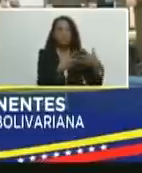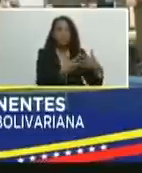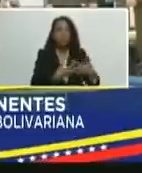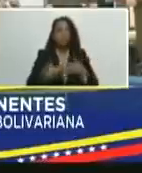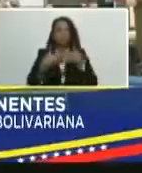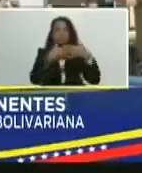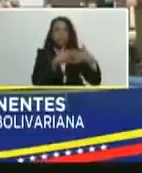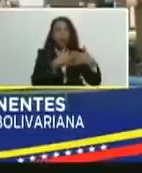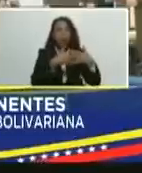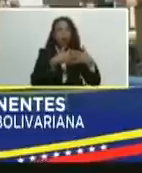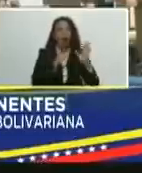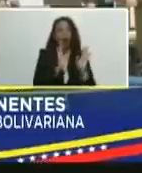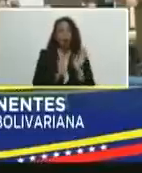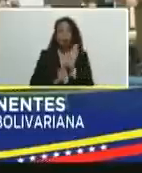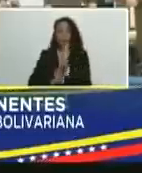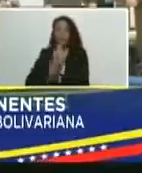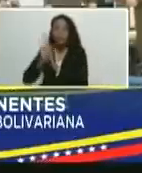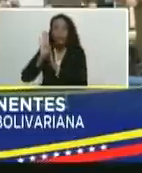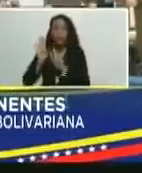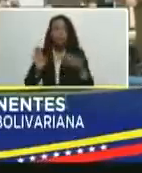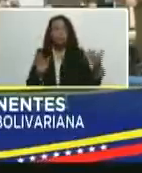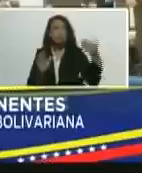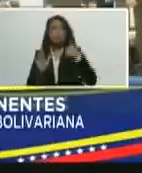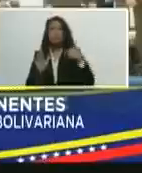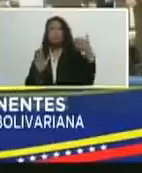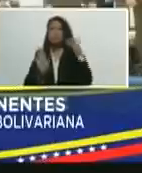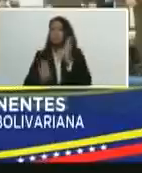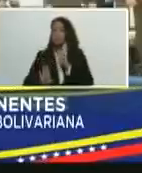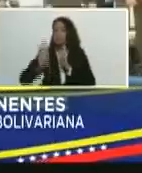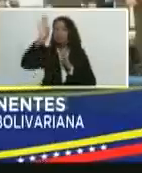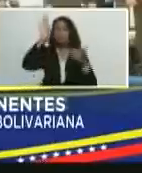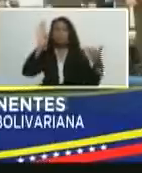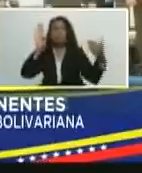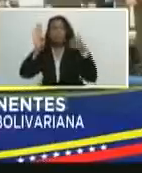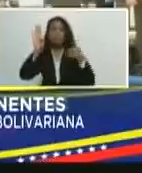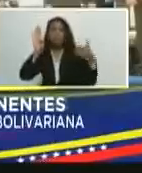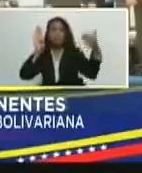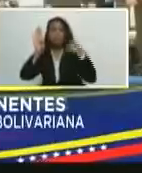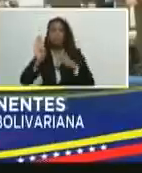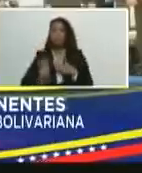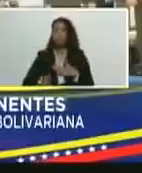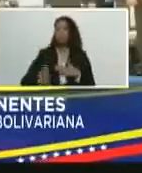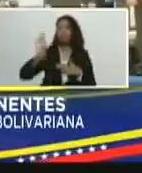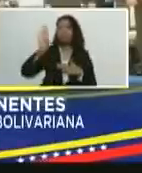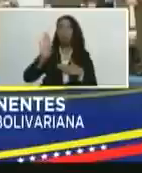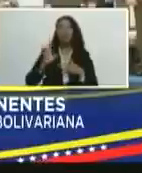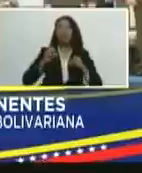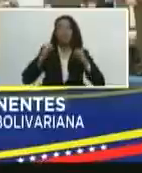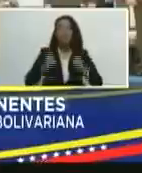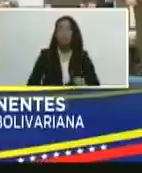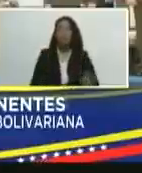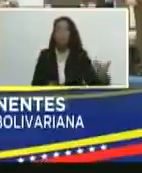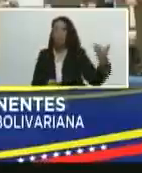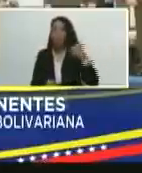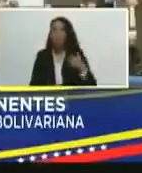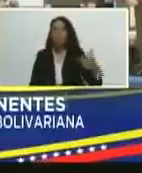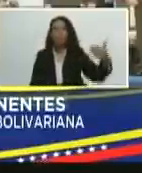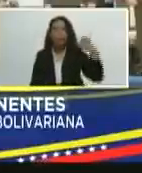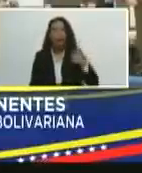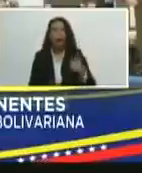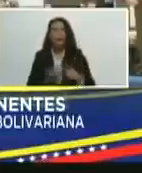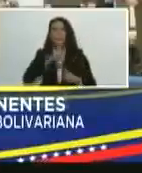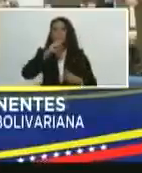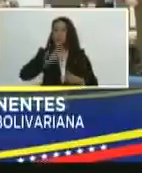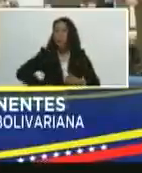y salir adelante a tantas agresiones, a tantos ataques, a tanta maldad,